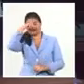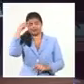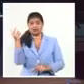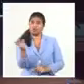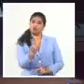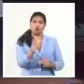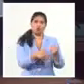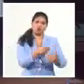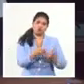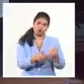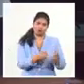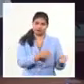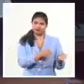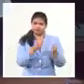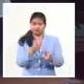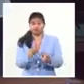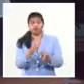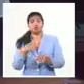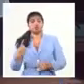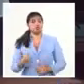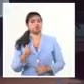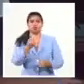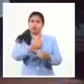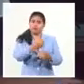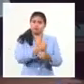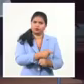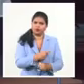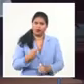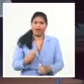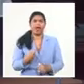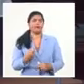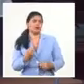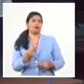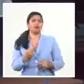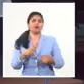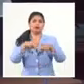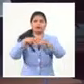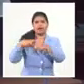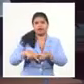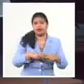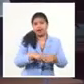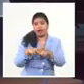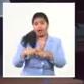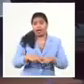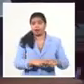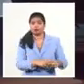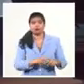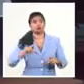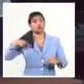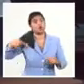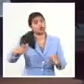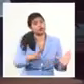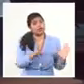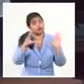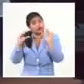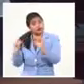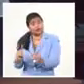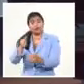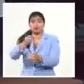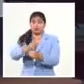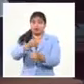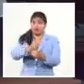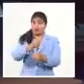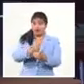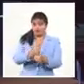estas adversidades se actualizó la estrategia, que fue la que explicó el ministro en días pasados. Esa estrategia tiene